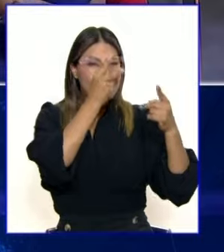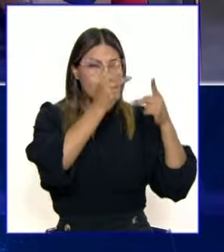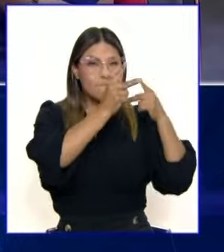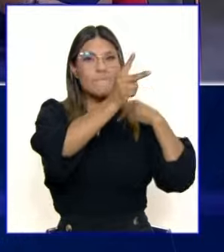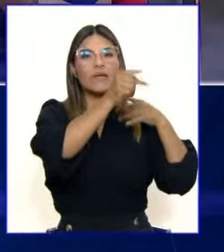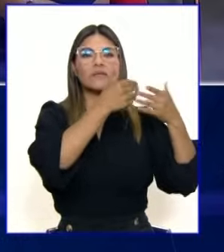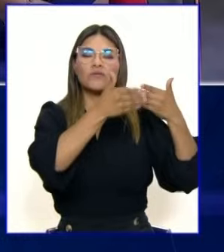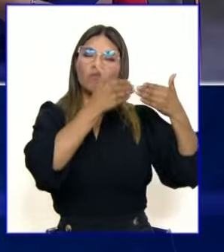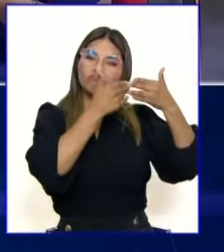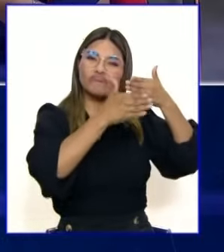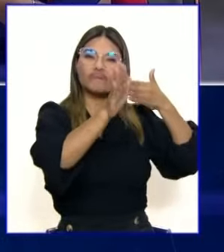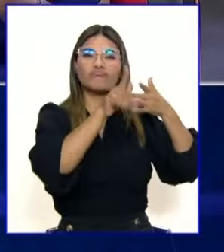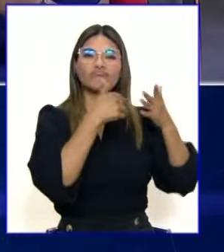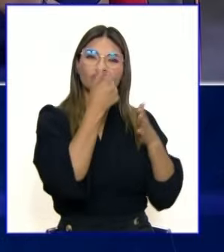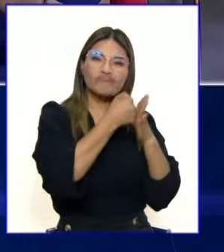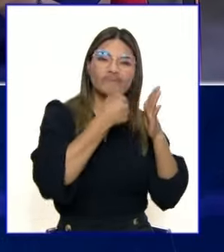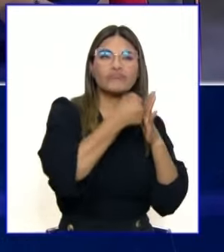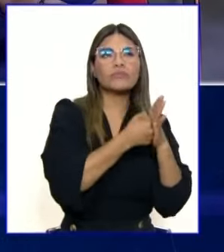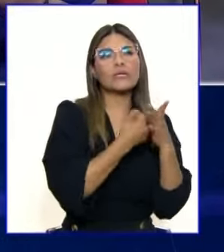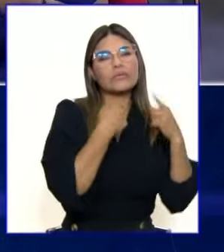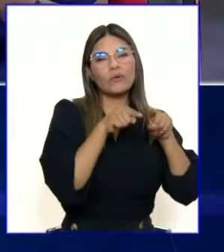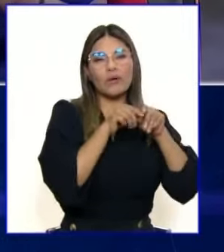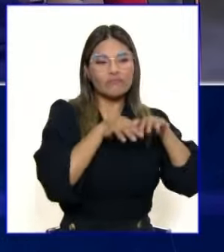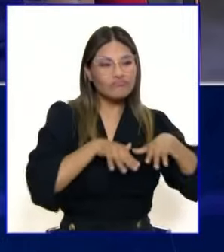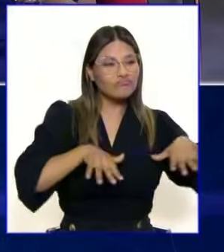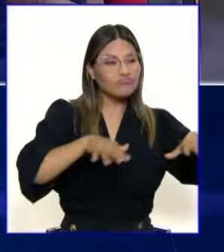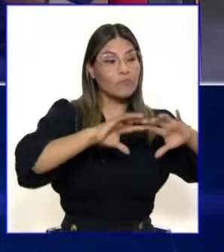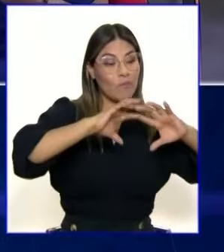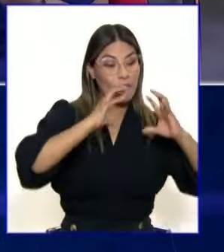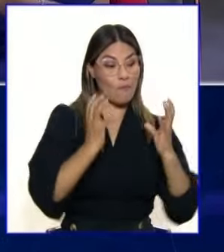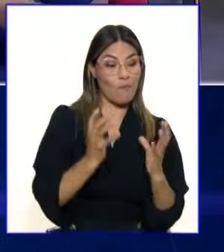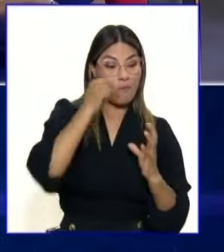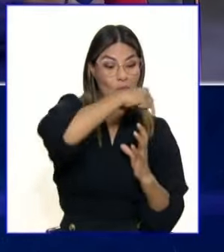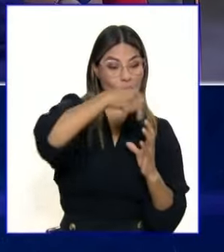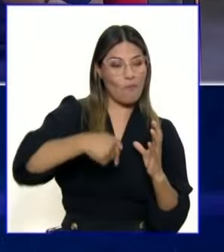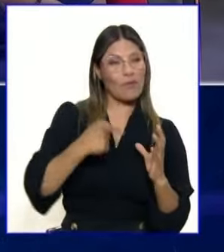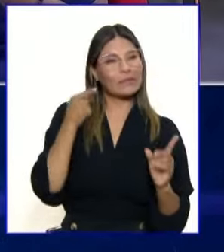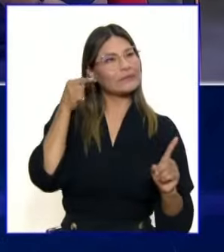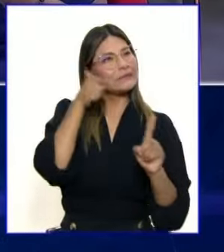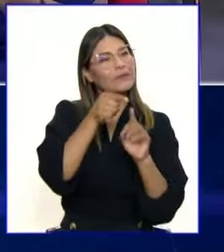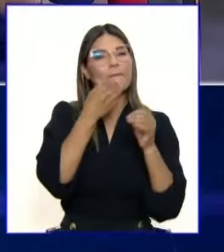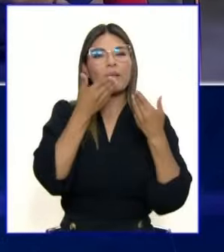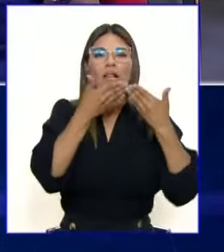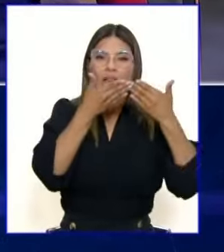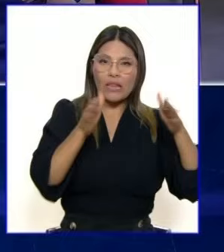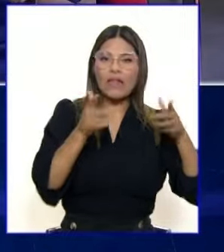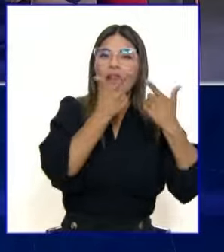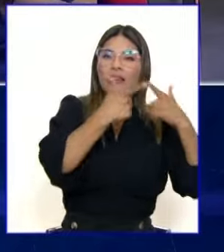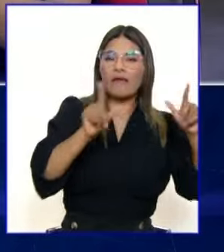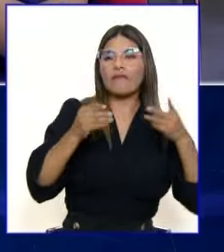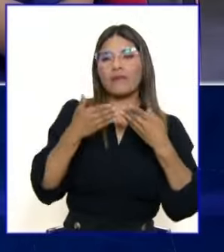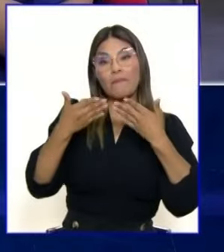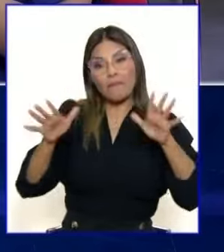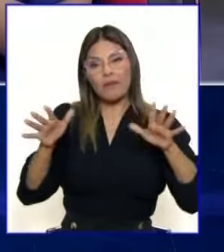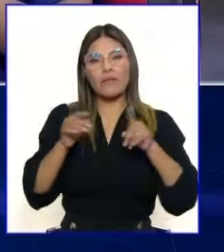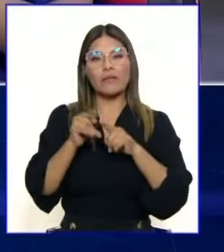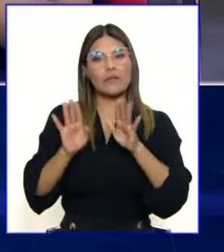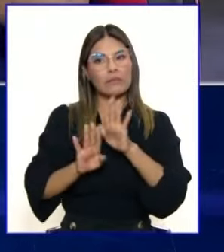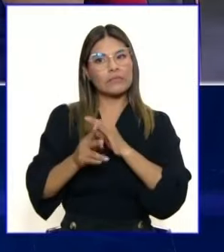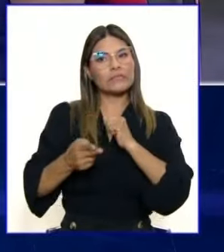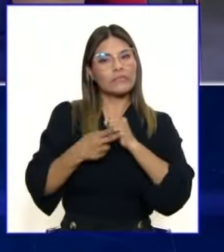de nuestros aliados la comparten, es que queremos ver un mundo que sea más libre, más abierto, más seguro y más